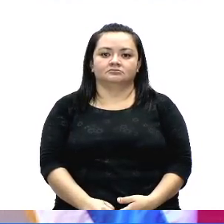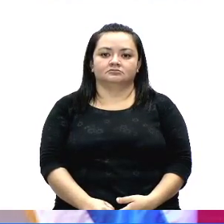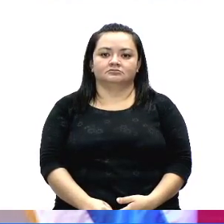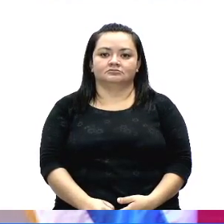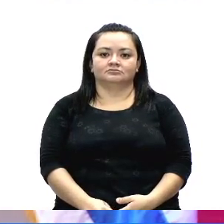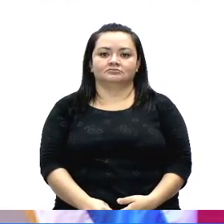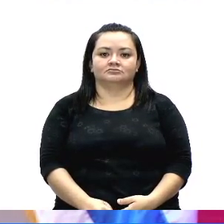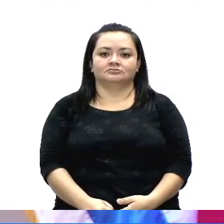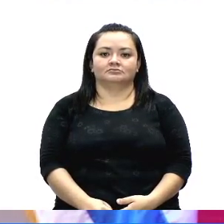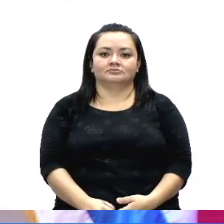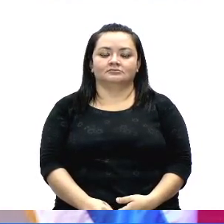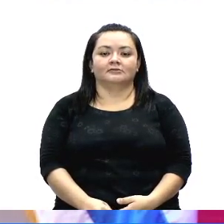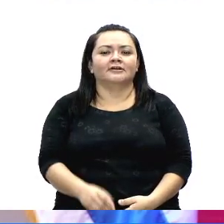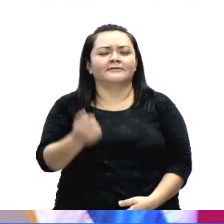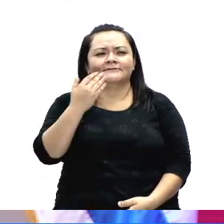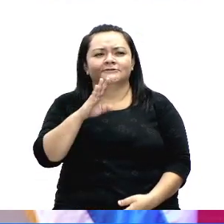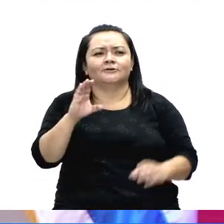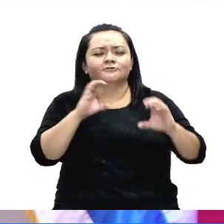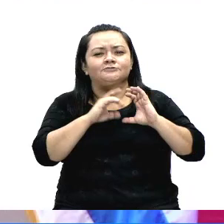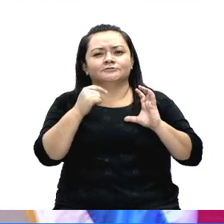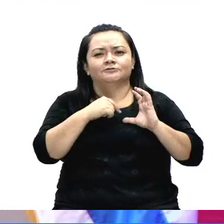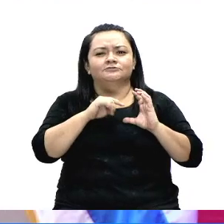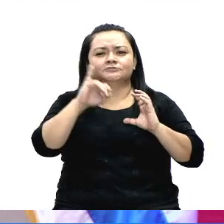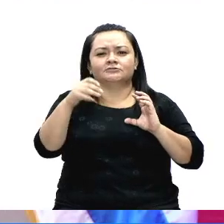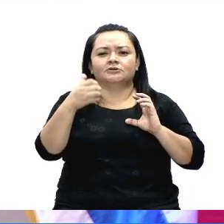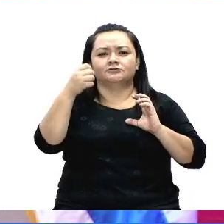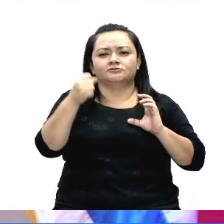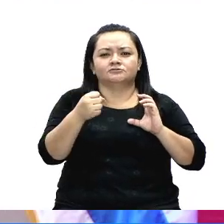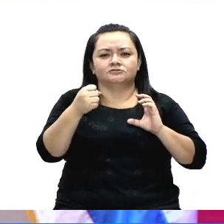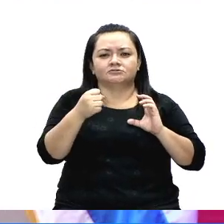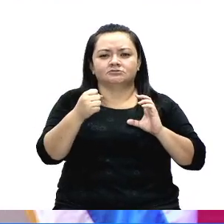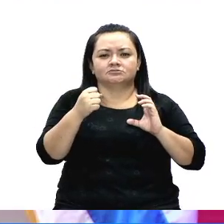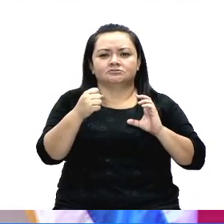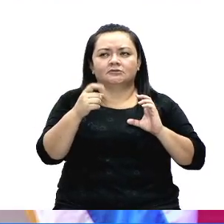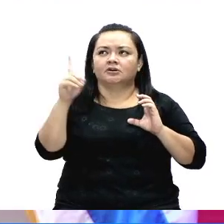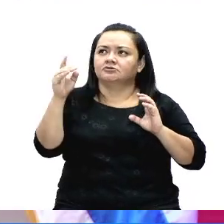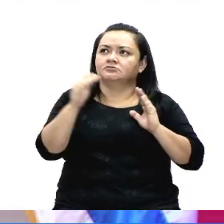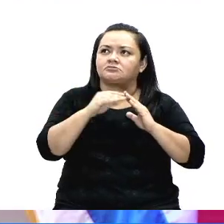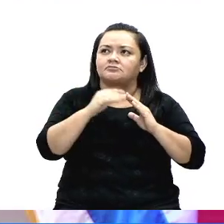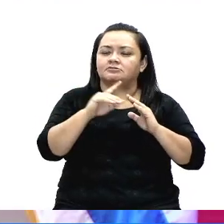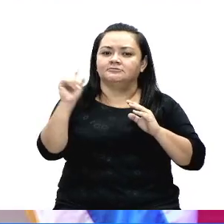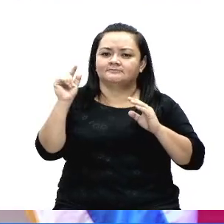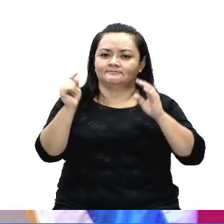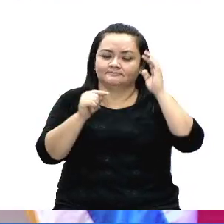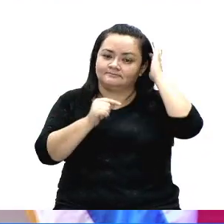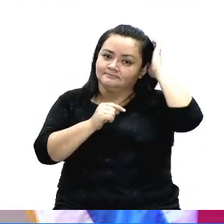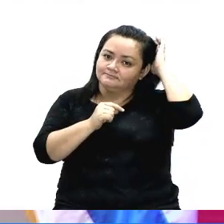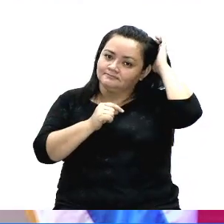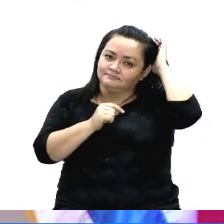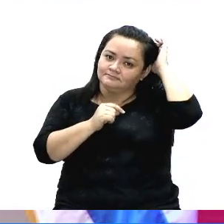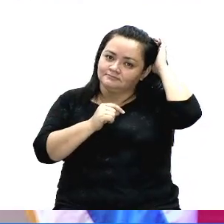que habrá existido en el corazón de josué para que dios también lo permitiera